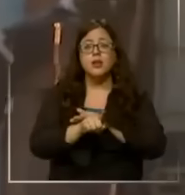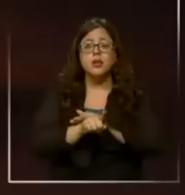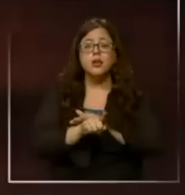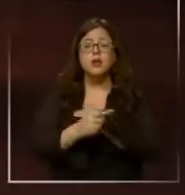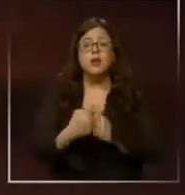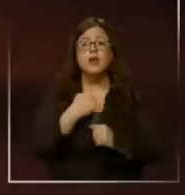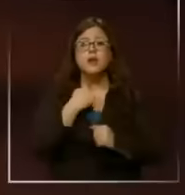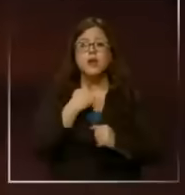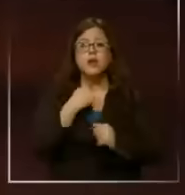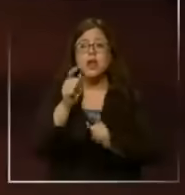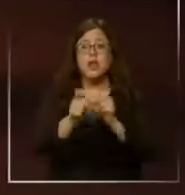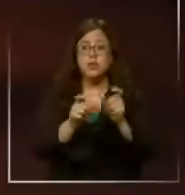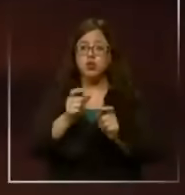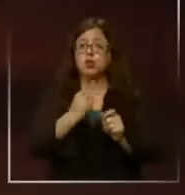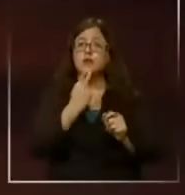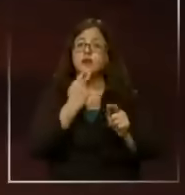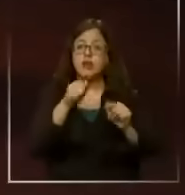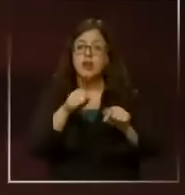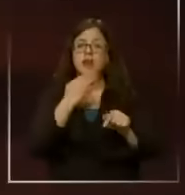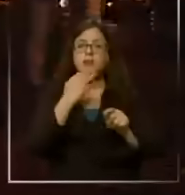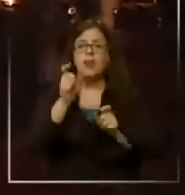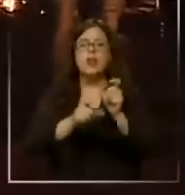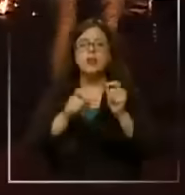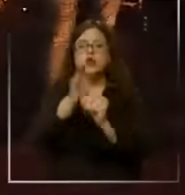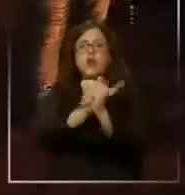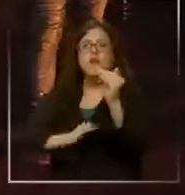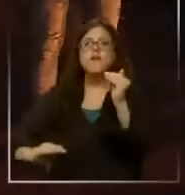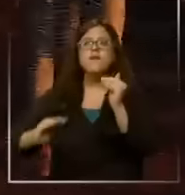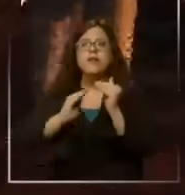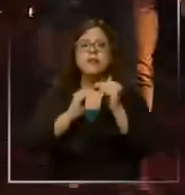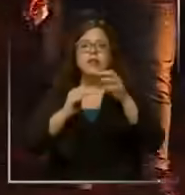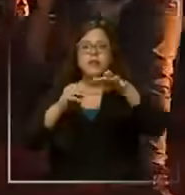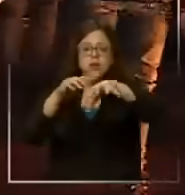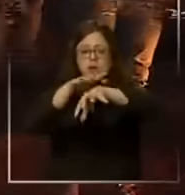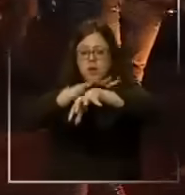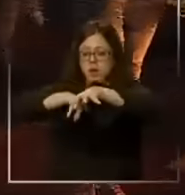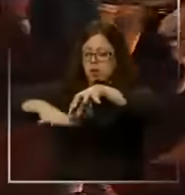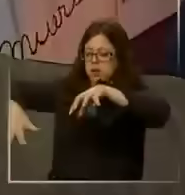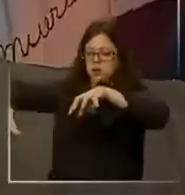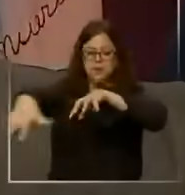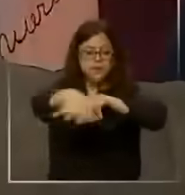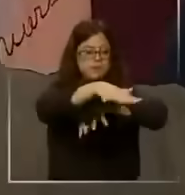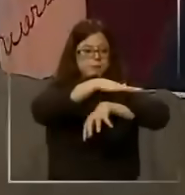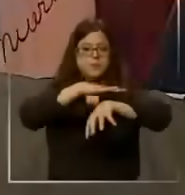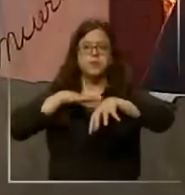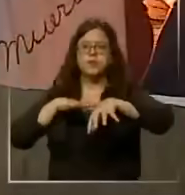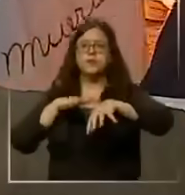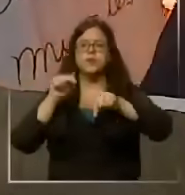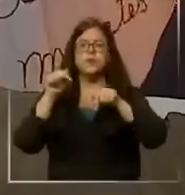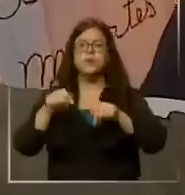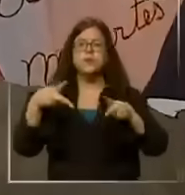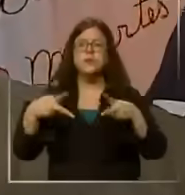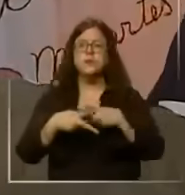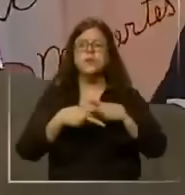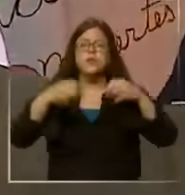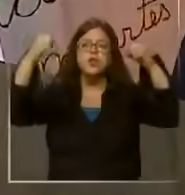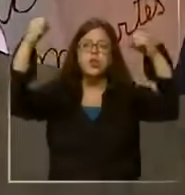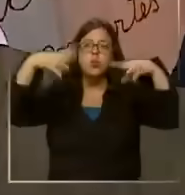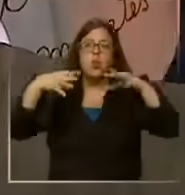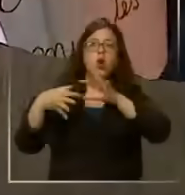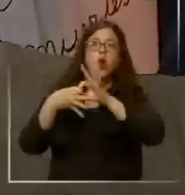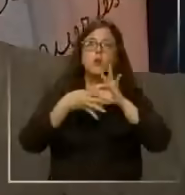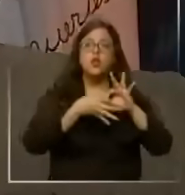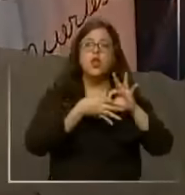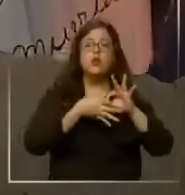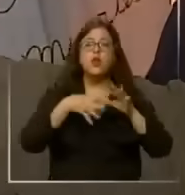solo afecta a sus habitantes, sino que a los vecinos que viven alrededor de toda la toma. Estamos con cortes de luz por la toma de al